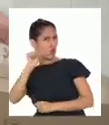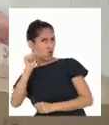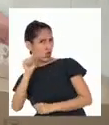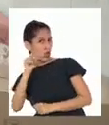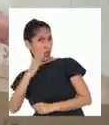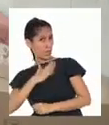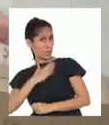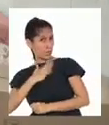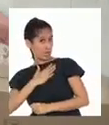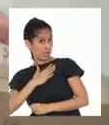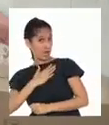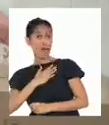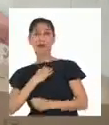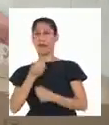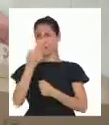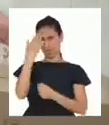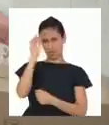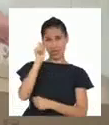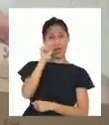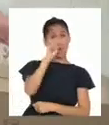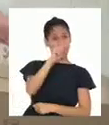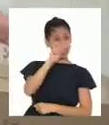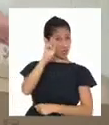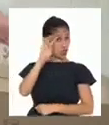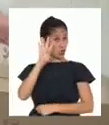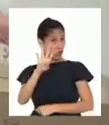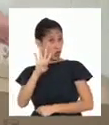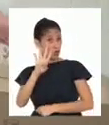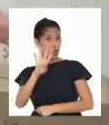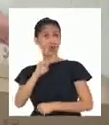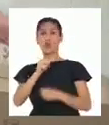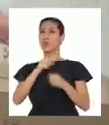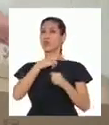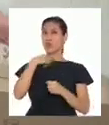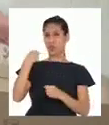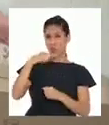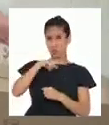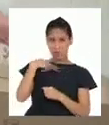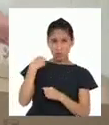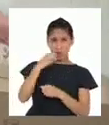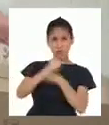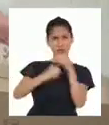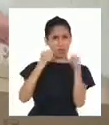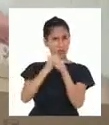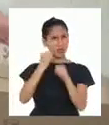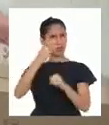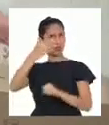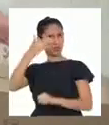de noviembre del año pasado.